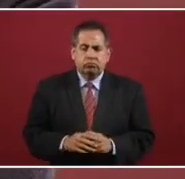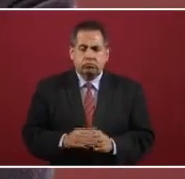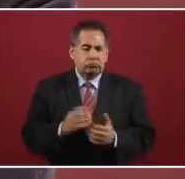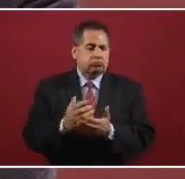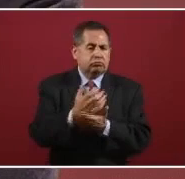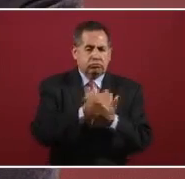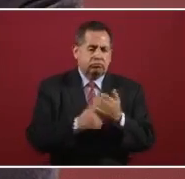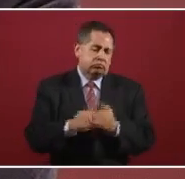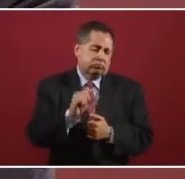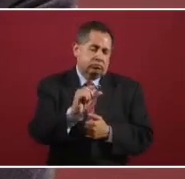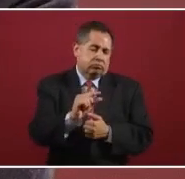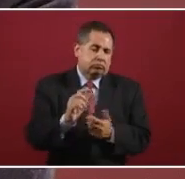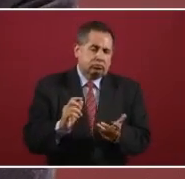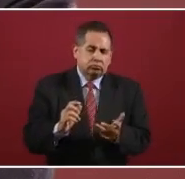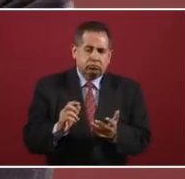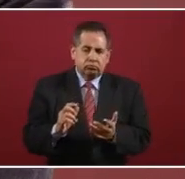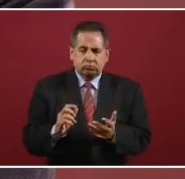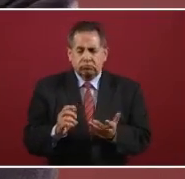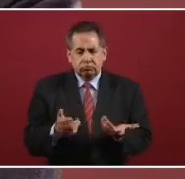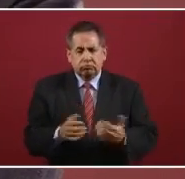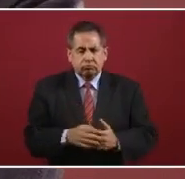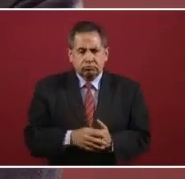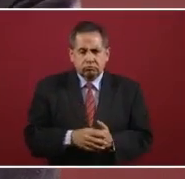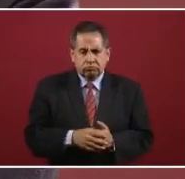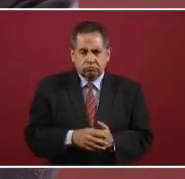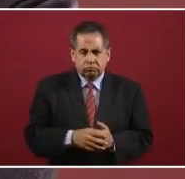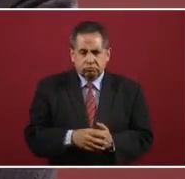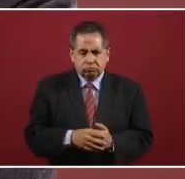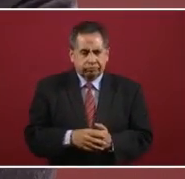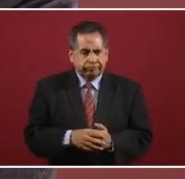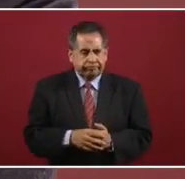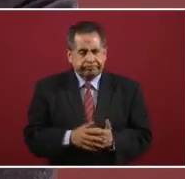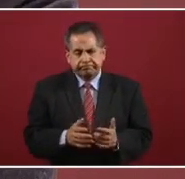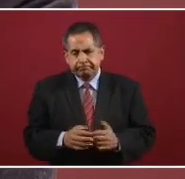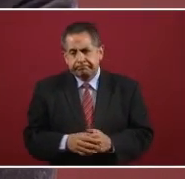ganan poco, es